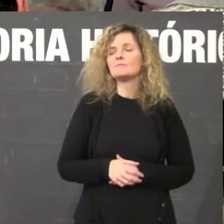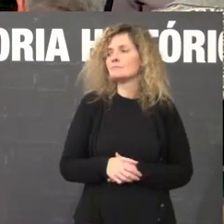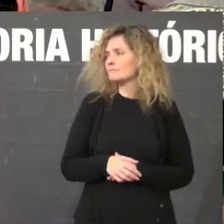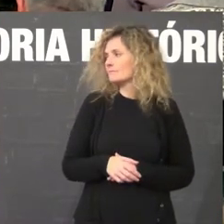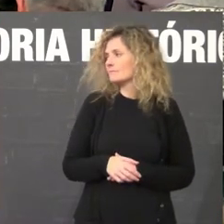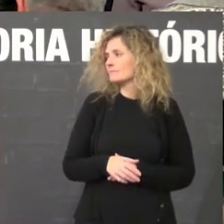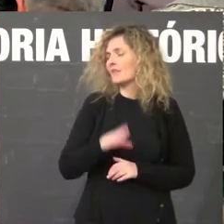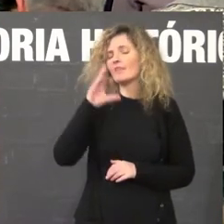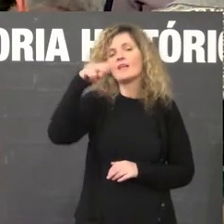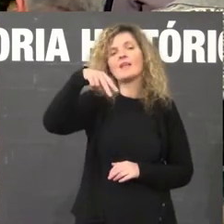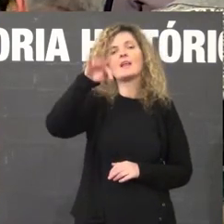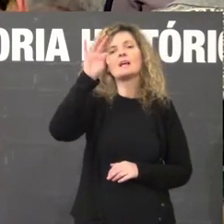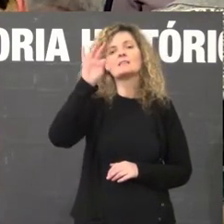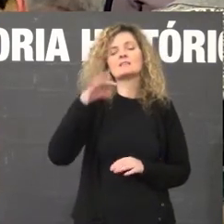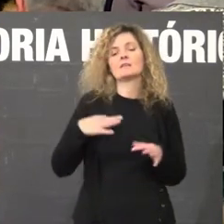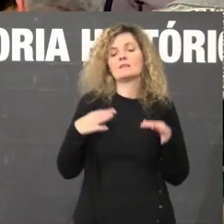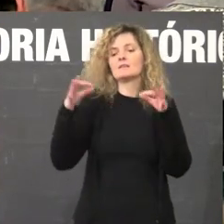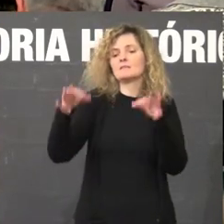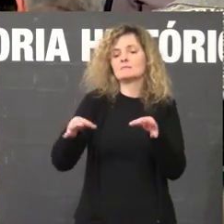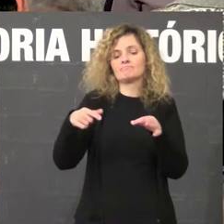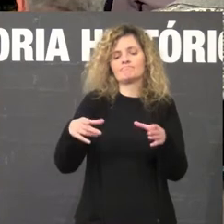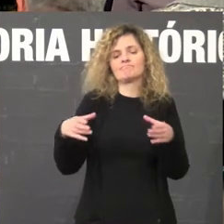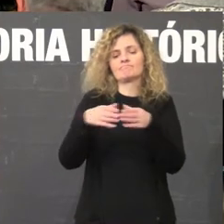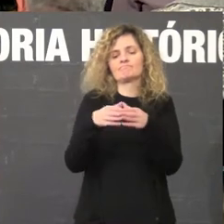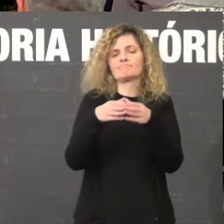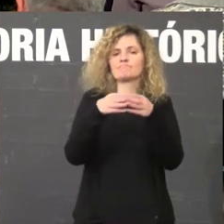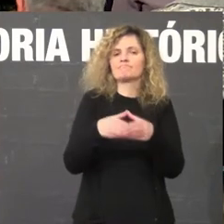chegou a CNT e xa estamos aí.